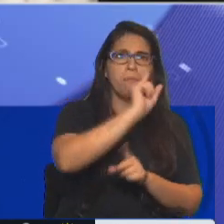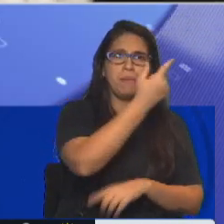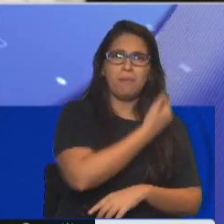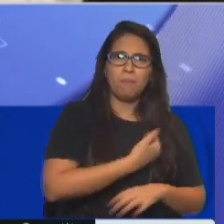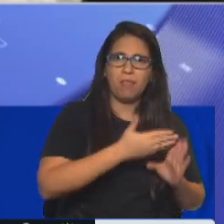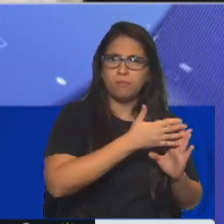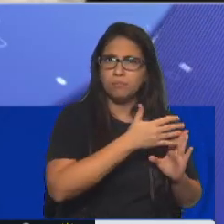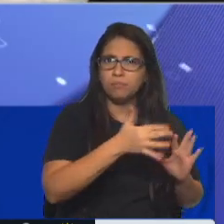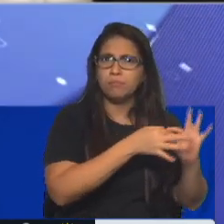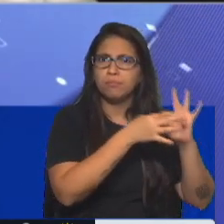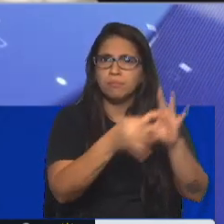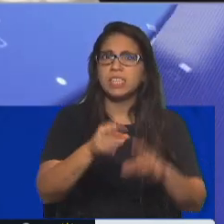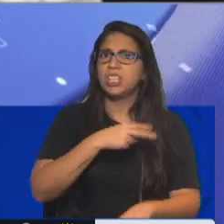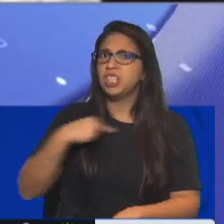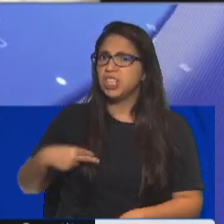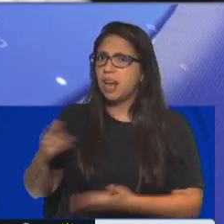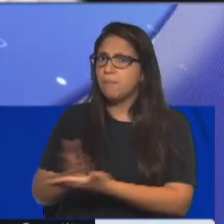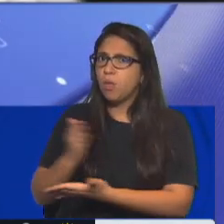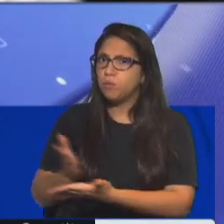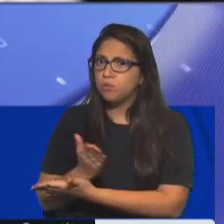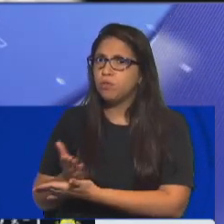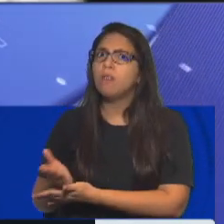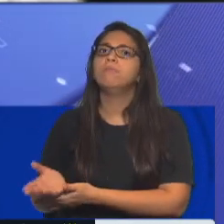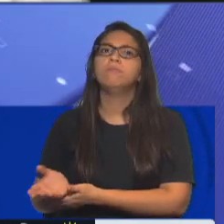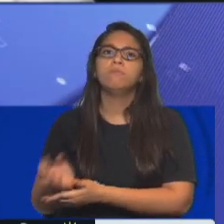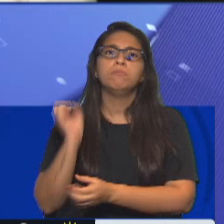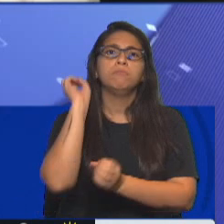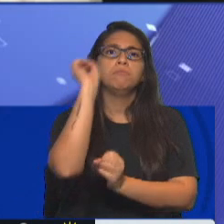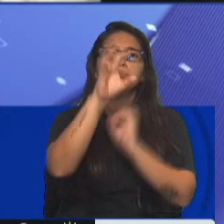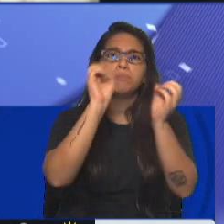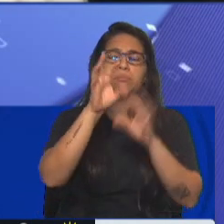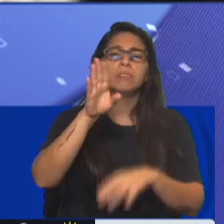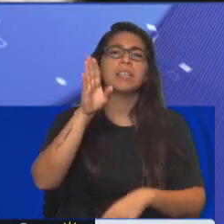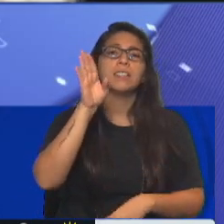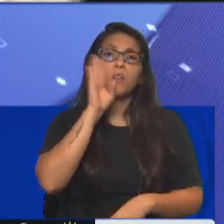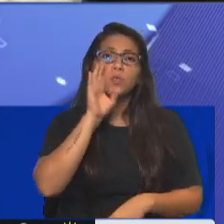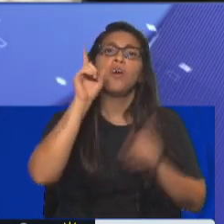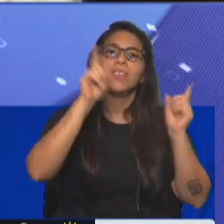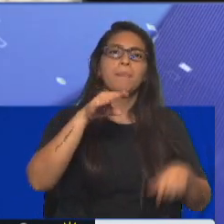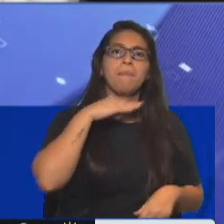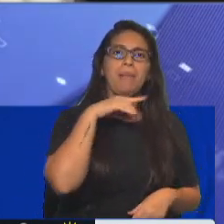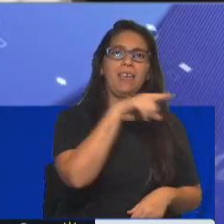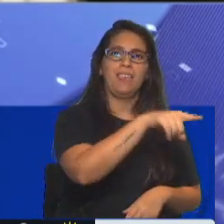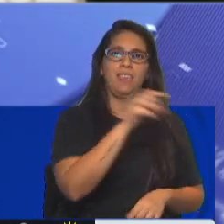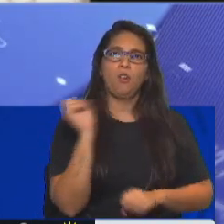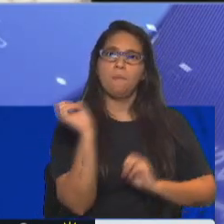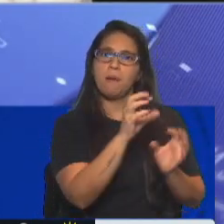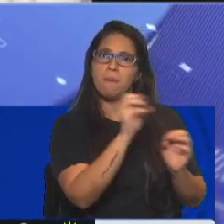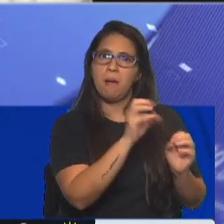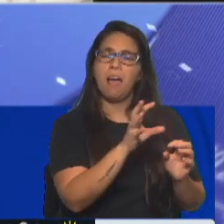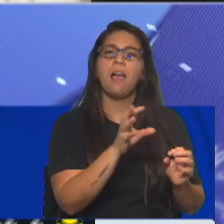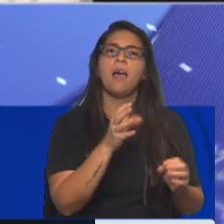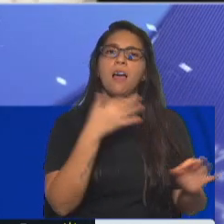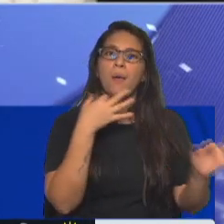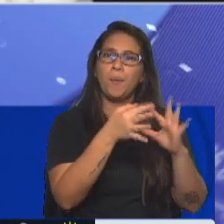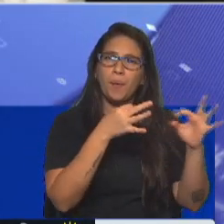fue trasladando su producción, una parte, hacia México, ¿no? Entonces, una parte del comercio